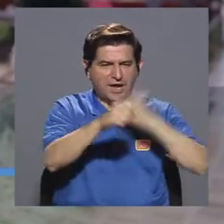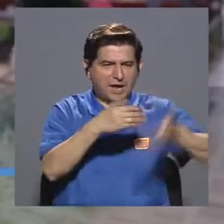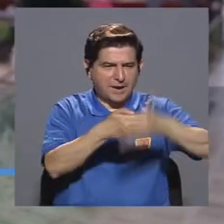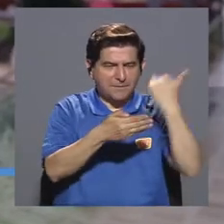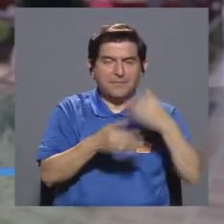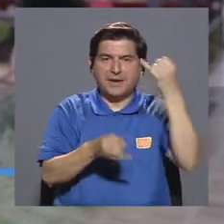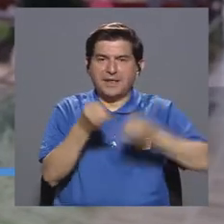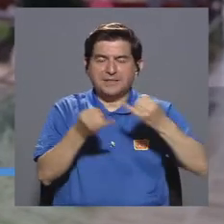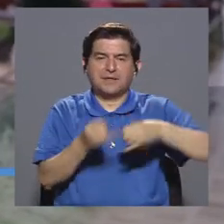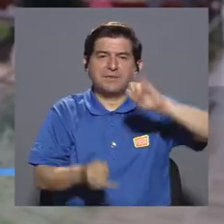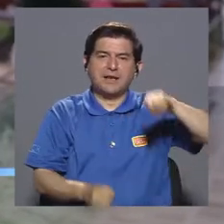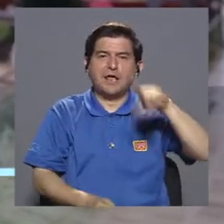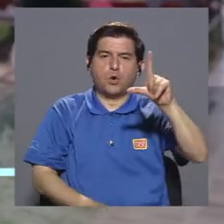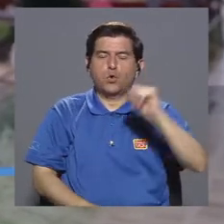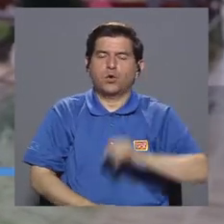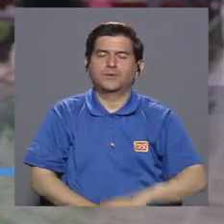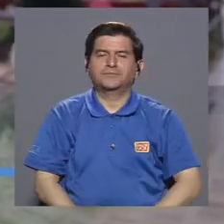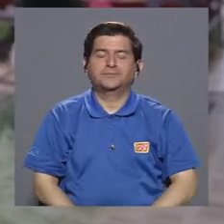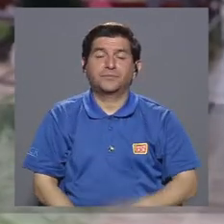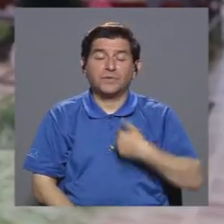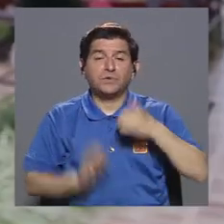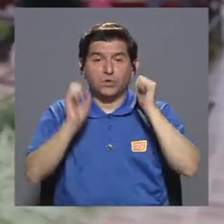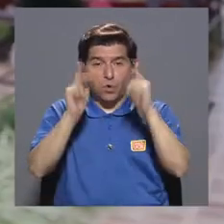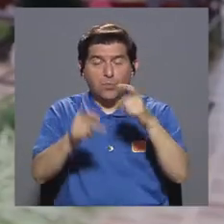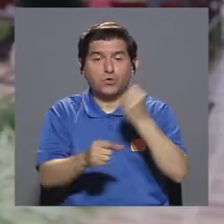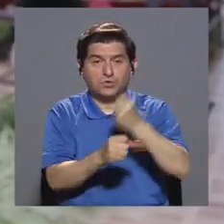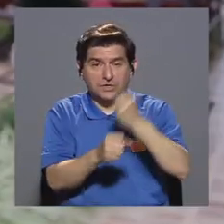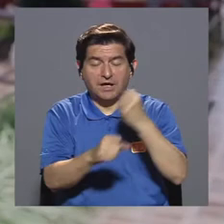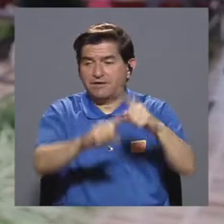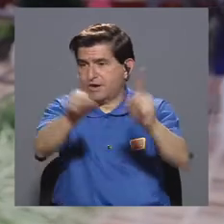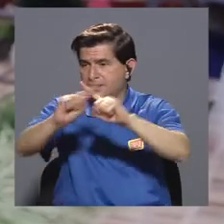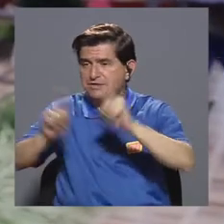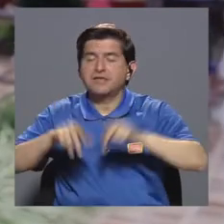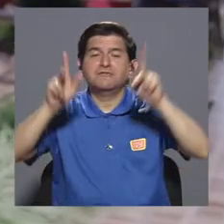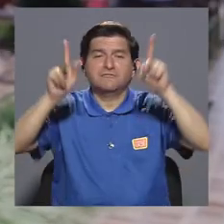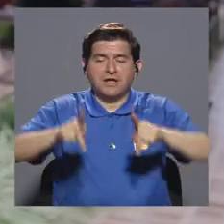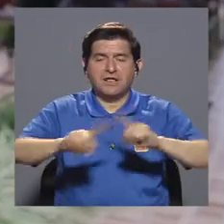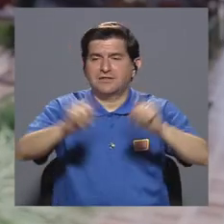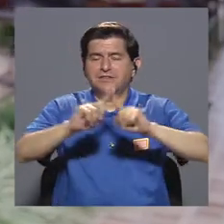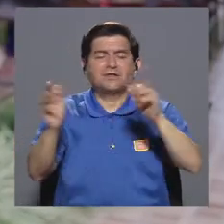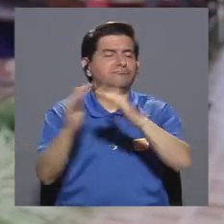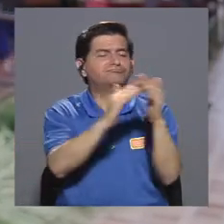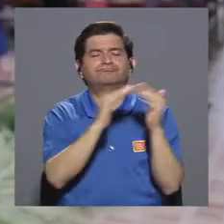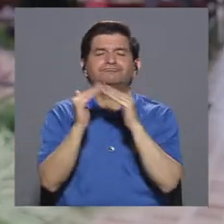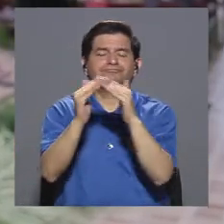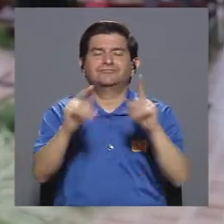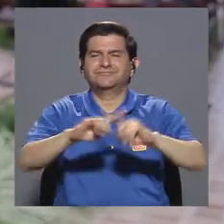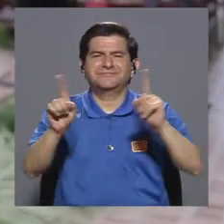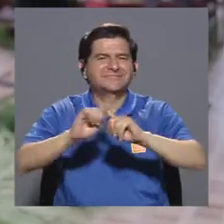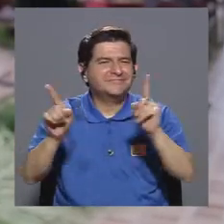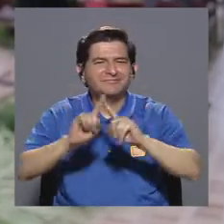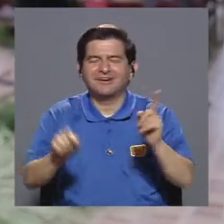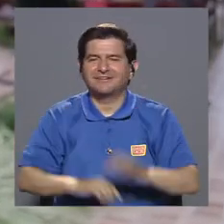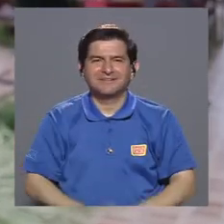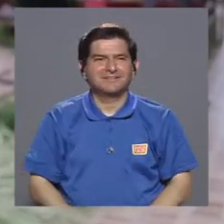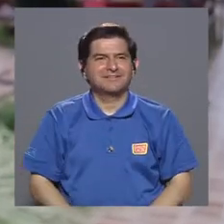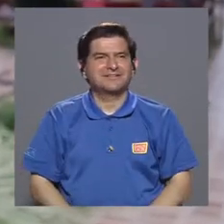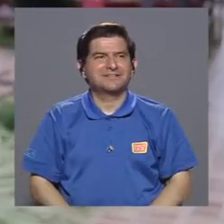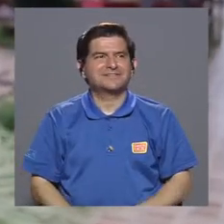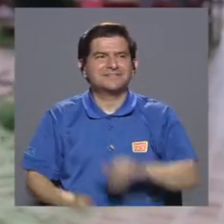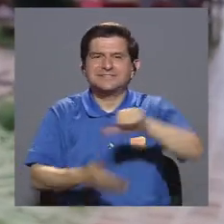noviembre del año pasado y terminé en julio. Tuve la oportunidad de trabajar con diferentes personas en diferentes comunidades, en